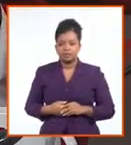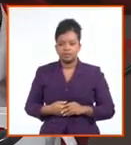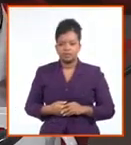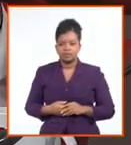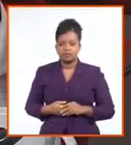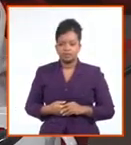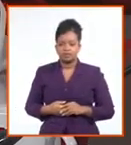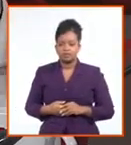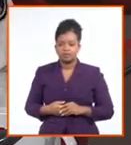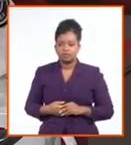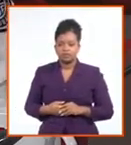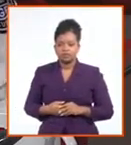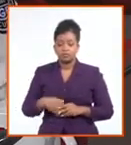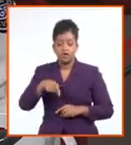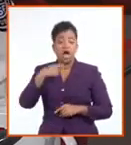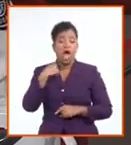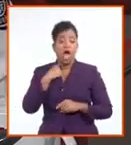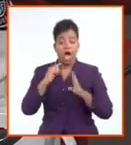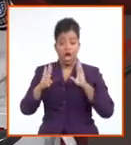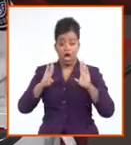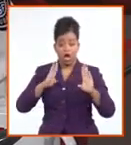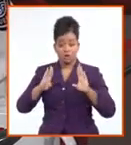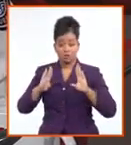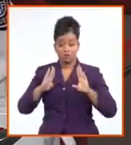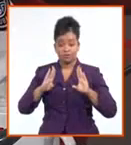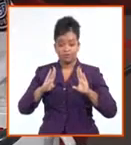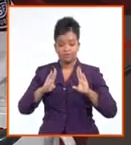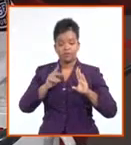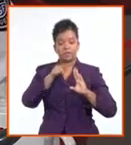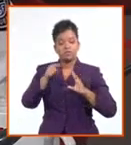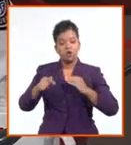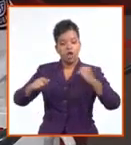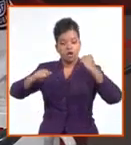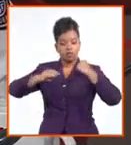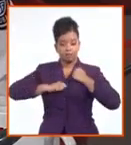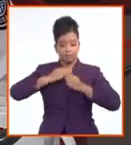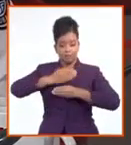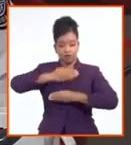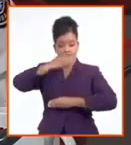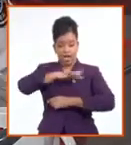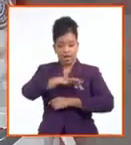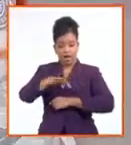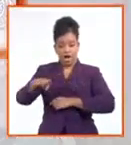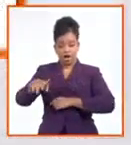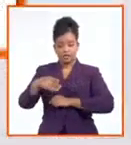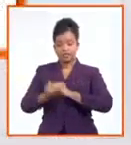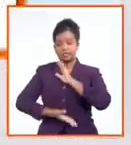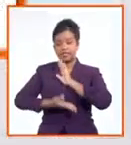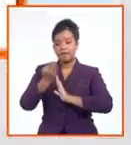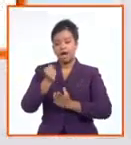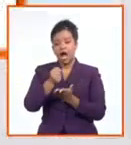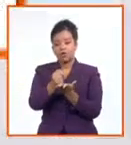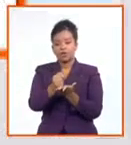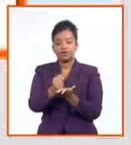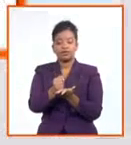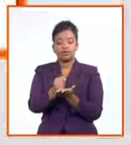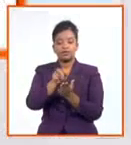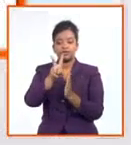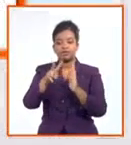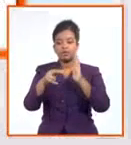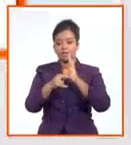en este año las tropas guardafronteras han dado salvamento a más de 2.085 personas